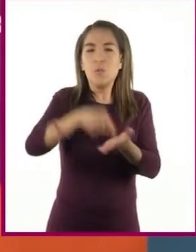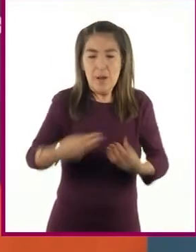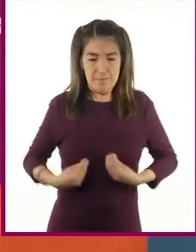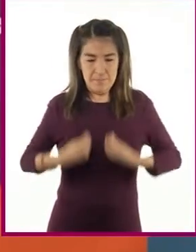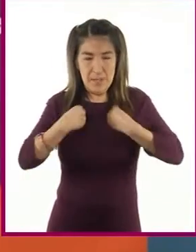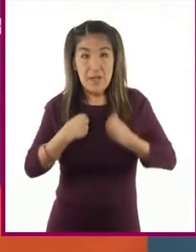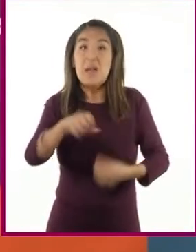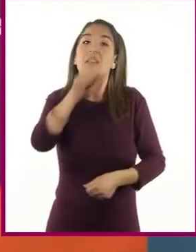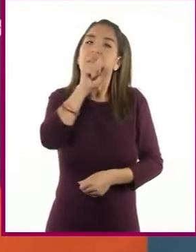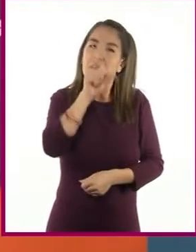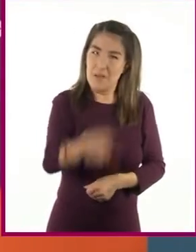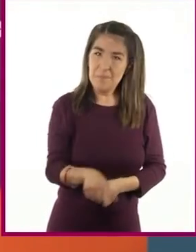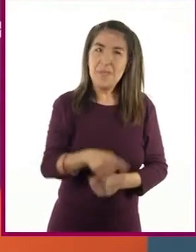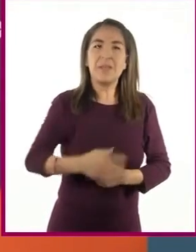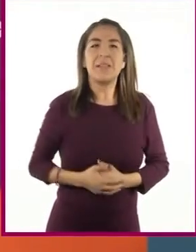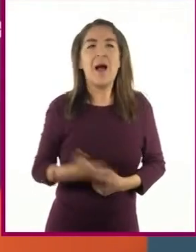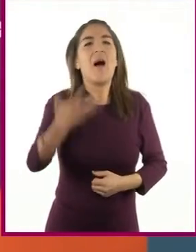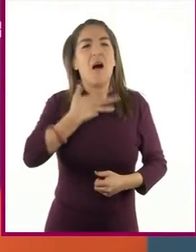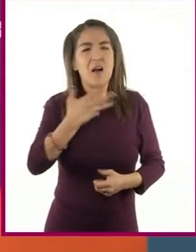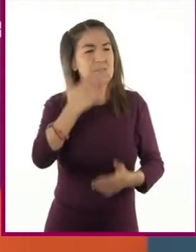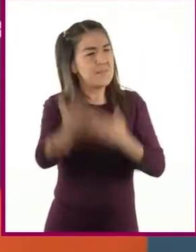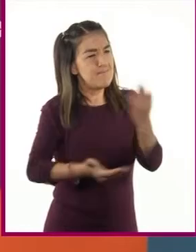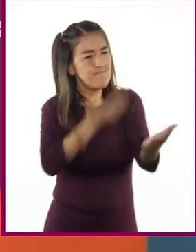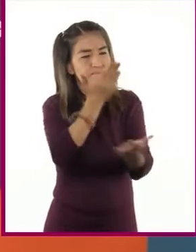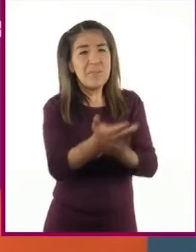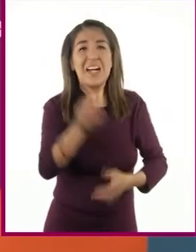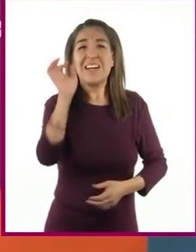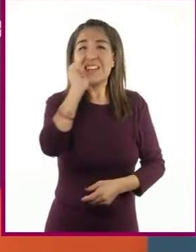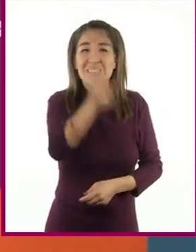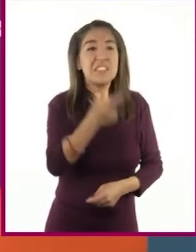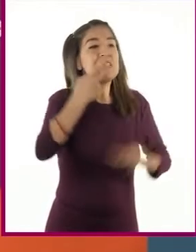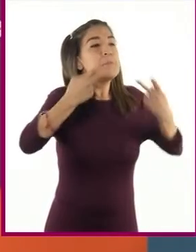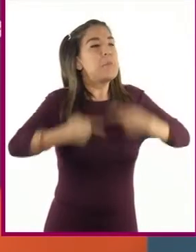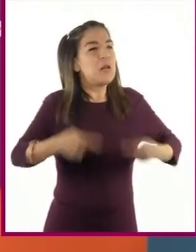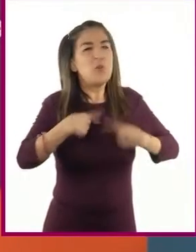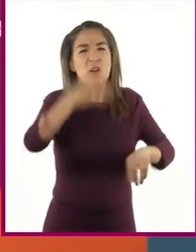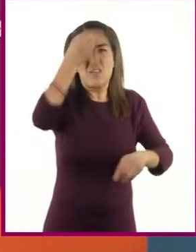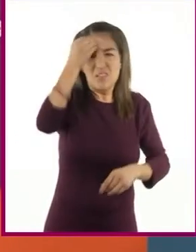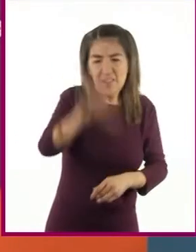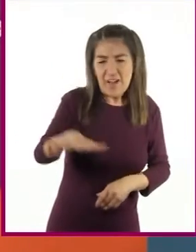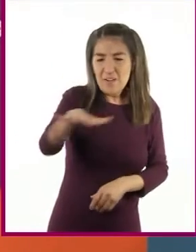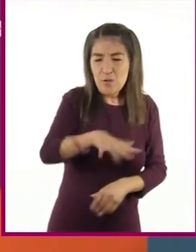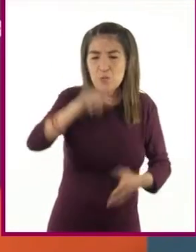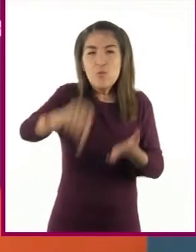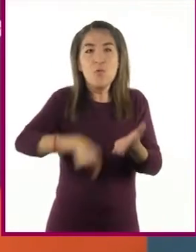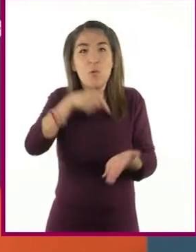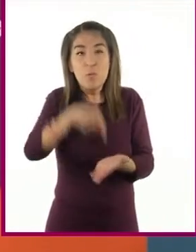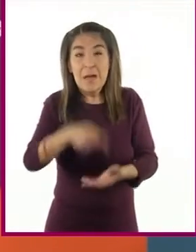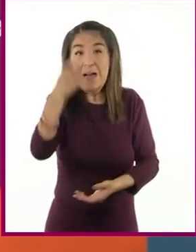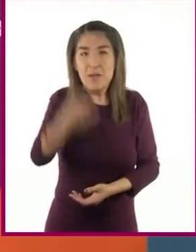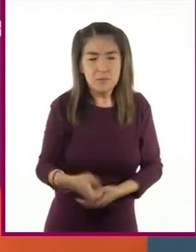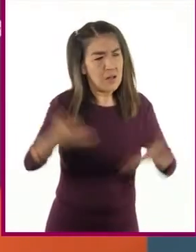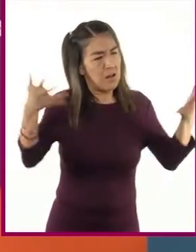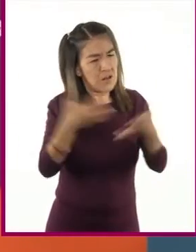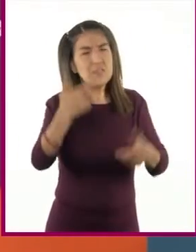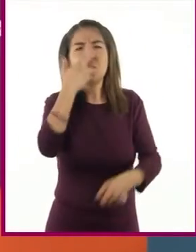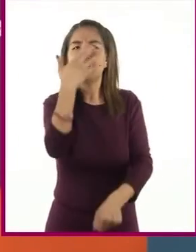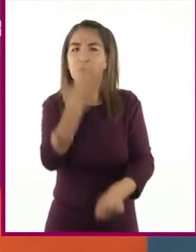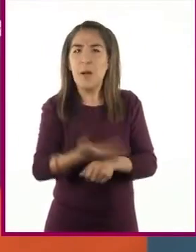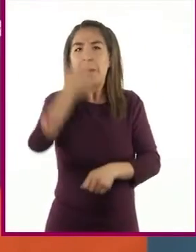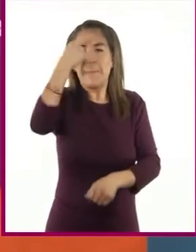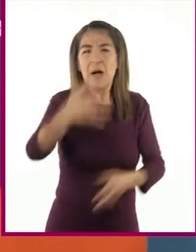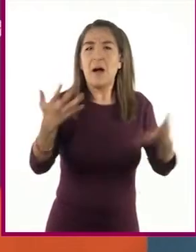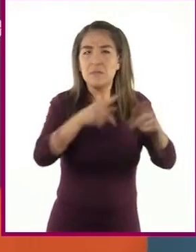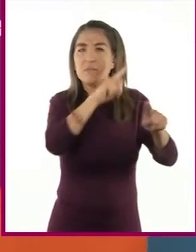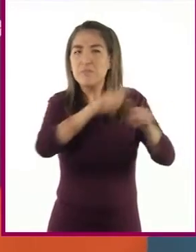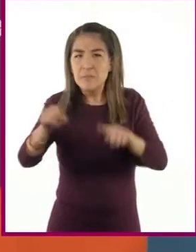en consecuencia, exige que quien vulneró estos derechos se haga responsable y eche a andar una serie